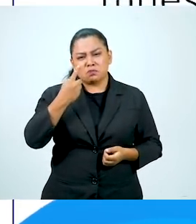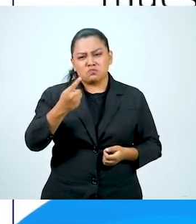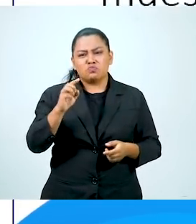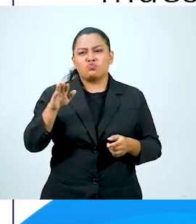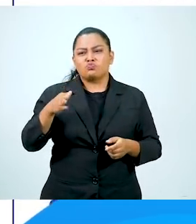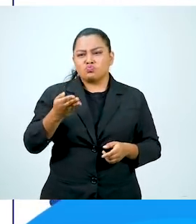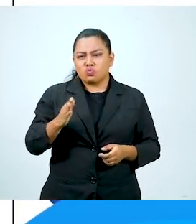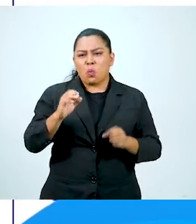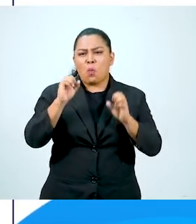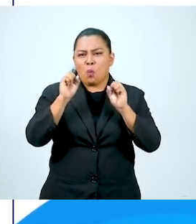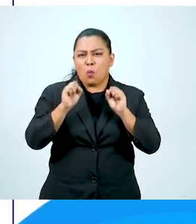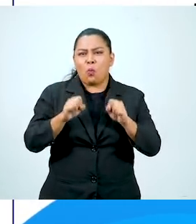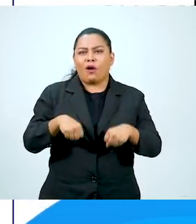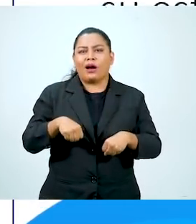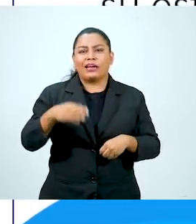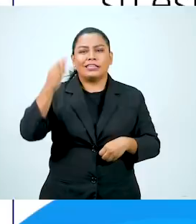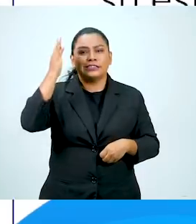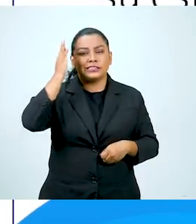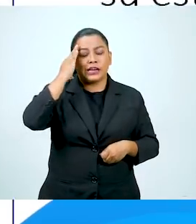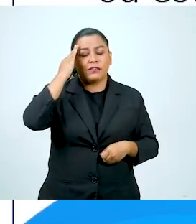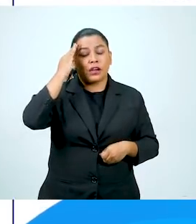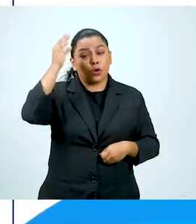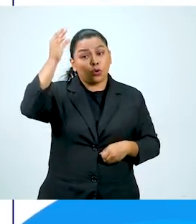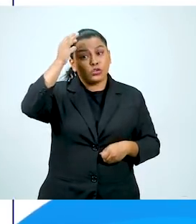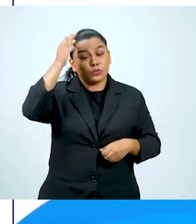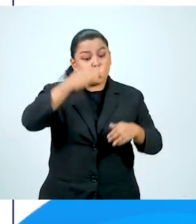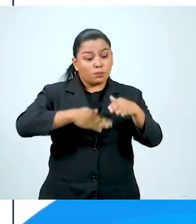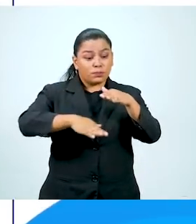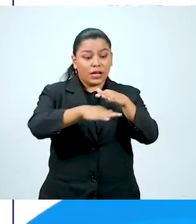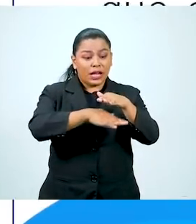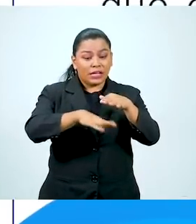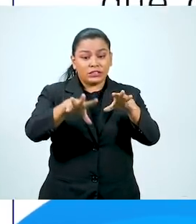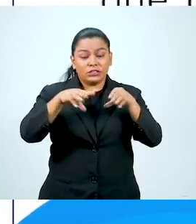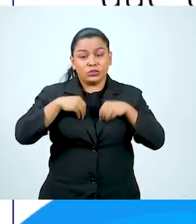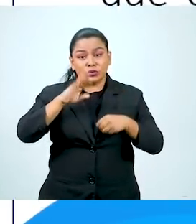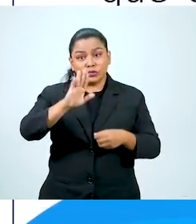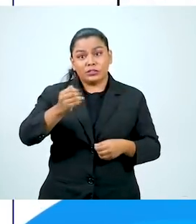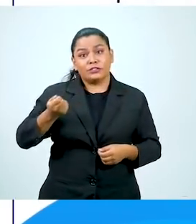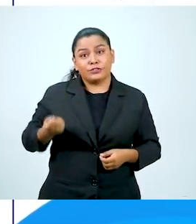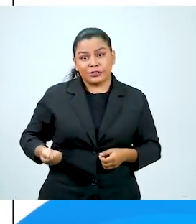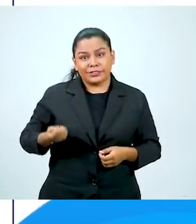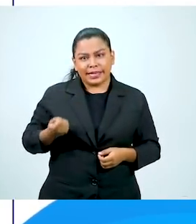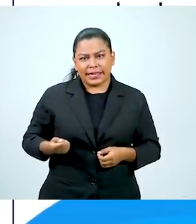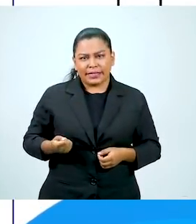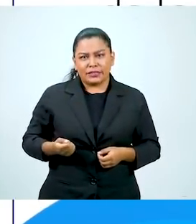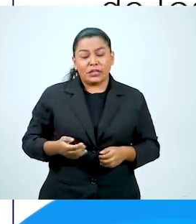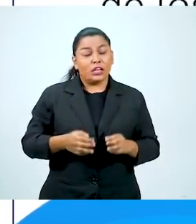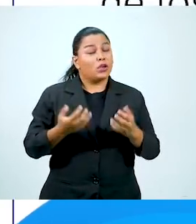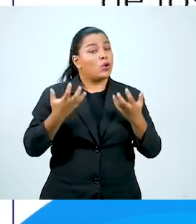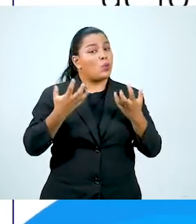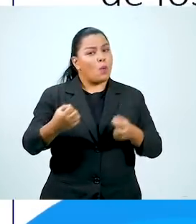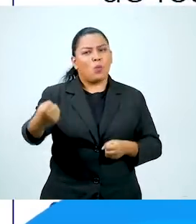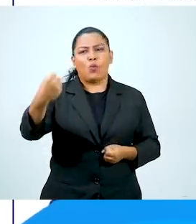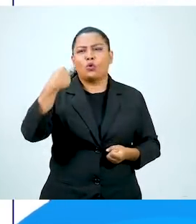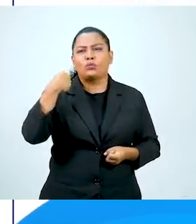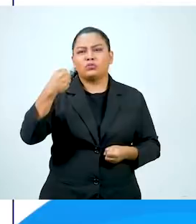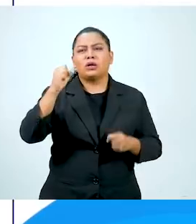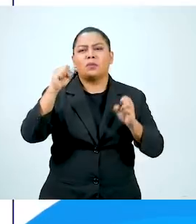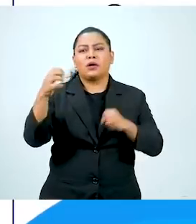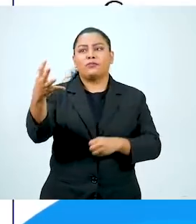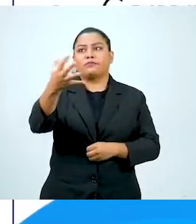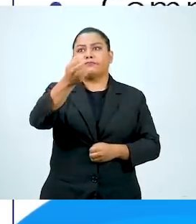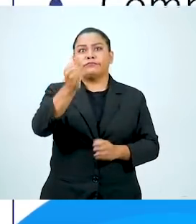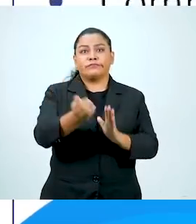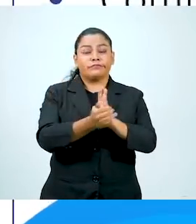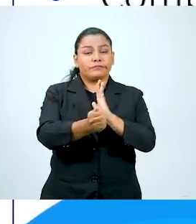de utilidad para indagar sobre los conocimientos básicos que posee el estudiantado y que son importantes para alcanzar